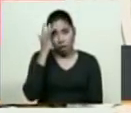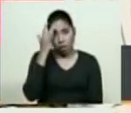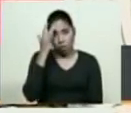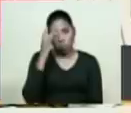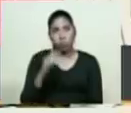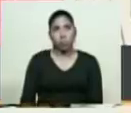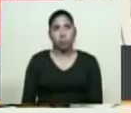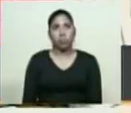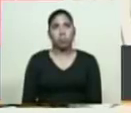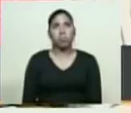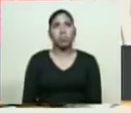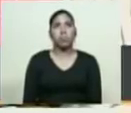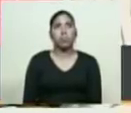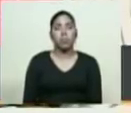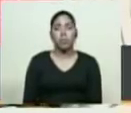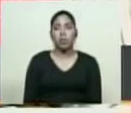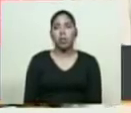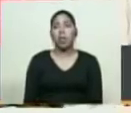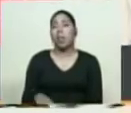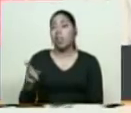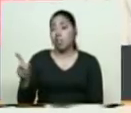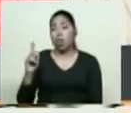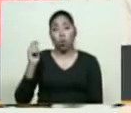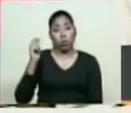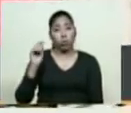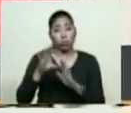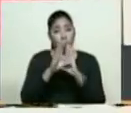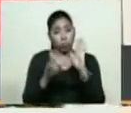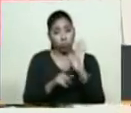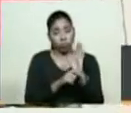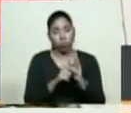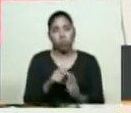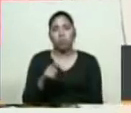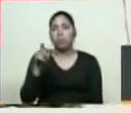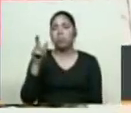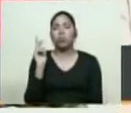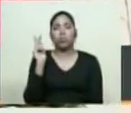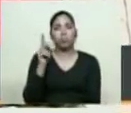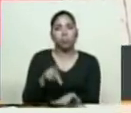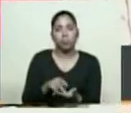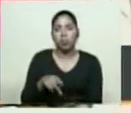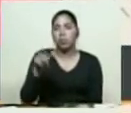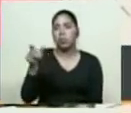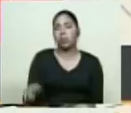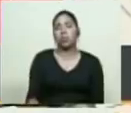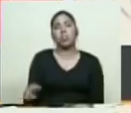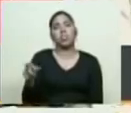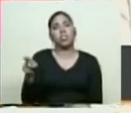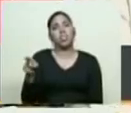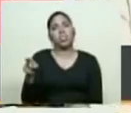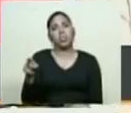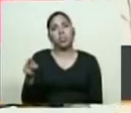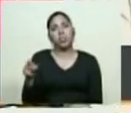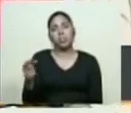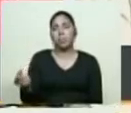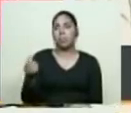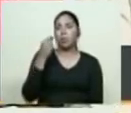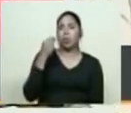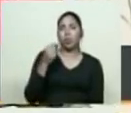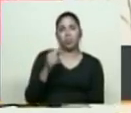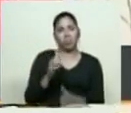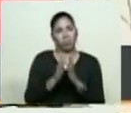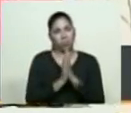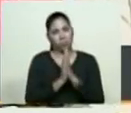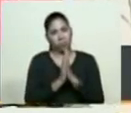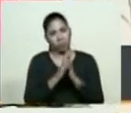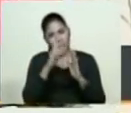constitución, yo llegué allá y una persona me dijo, acójase al precepto constitucional. Precepto constitucional,